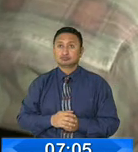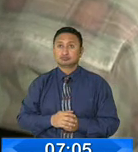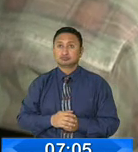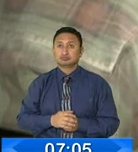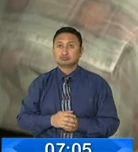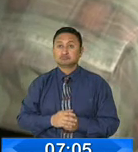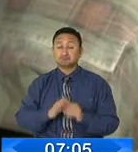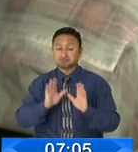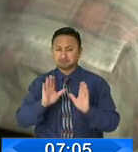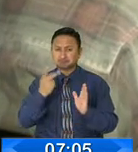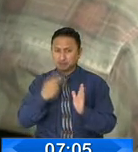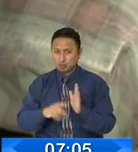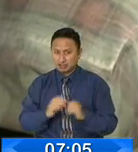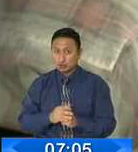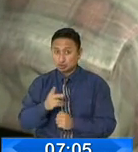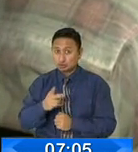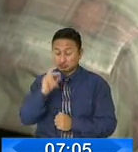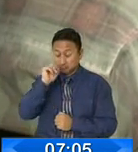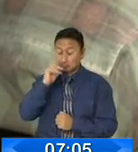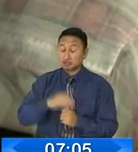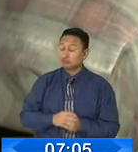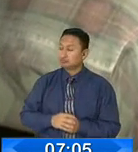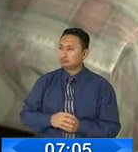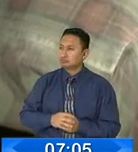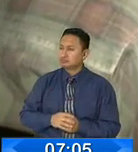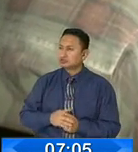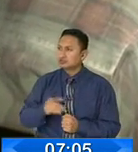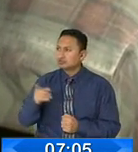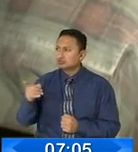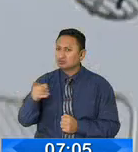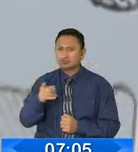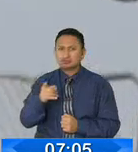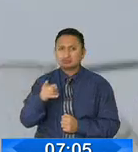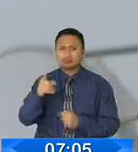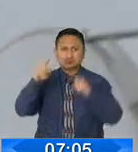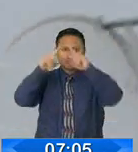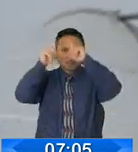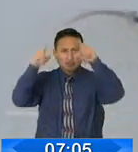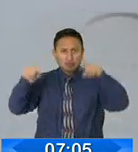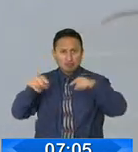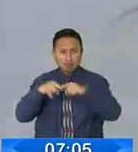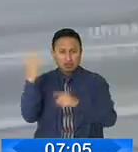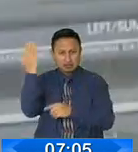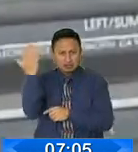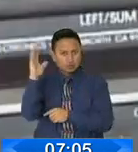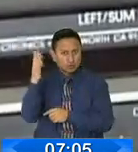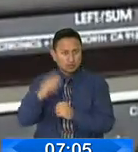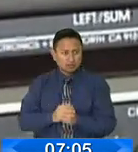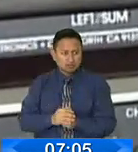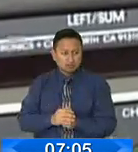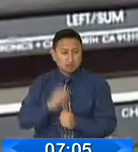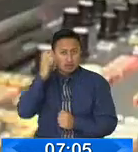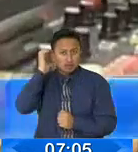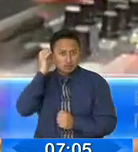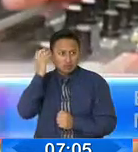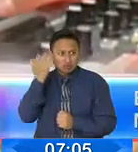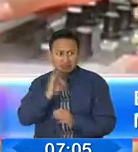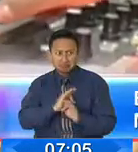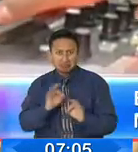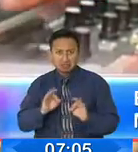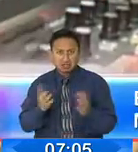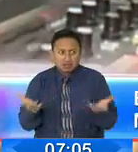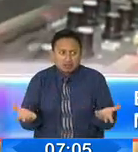¿Qué pasaría si un día los medios de comunicación se quedaran en silencio? ¿Qué ocurriría si un día al despertarnos